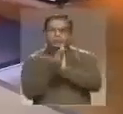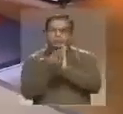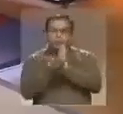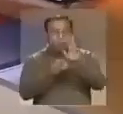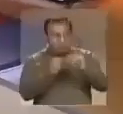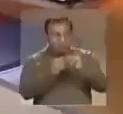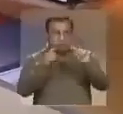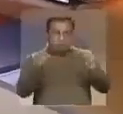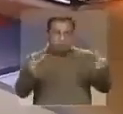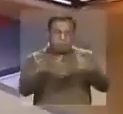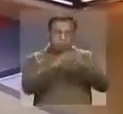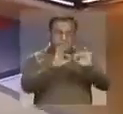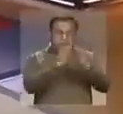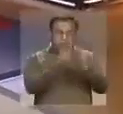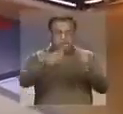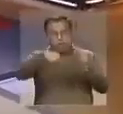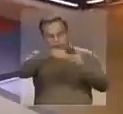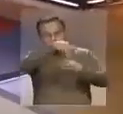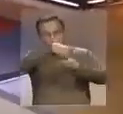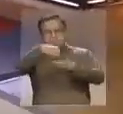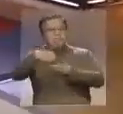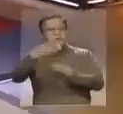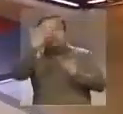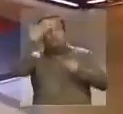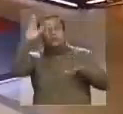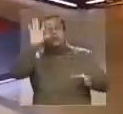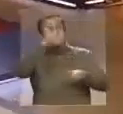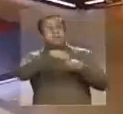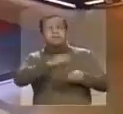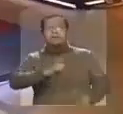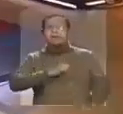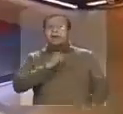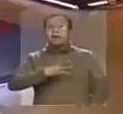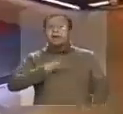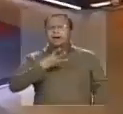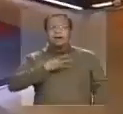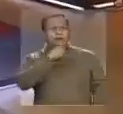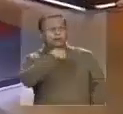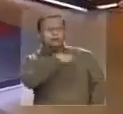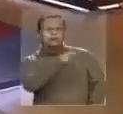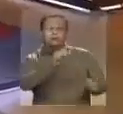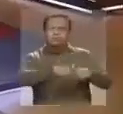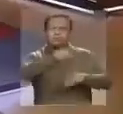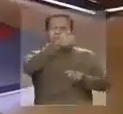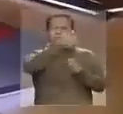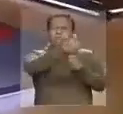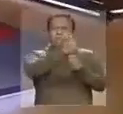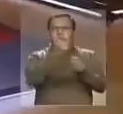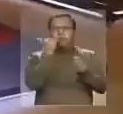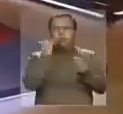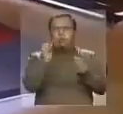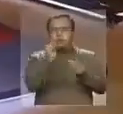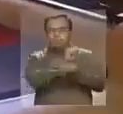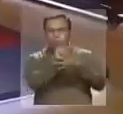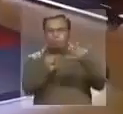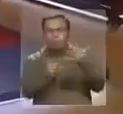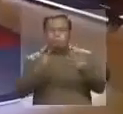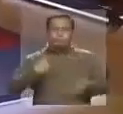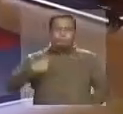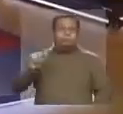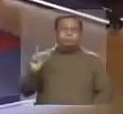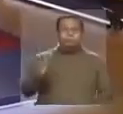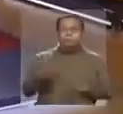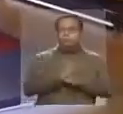y a la vida de estos núcleos familiares si no conoces la caracterización que hay detrás de esa jefa de hogar? Claro. Entonces, no es que